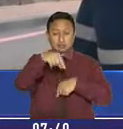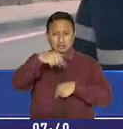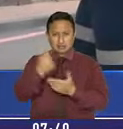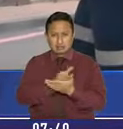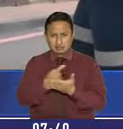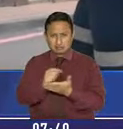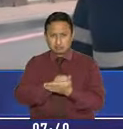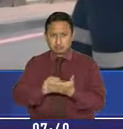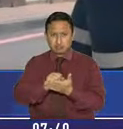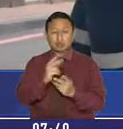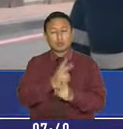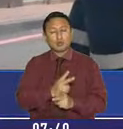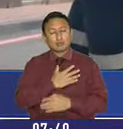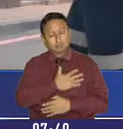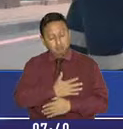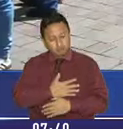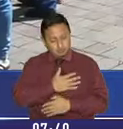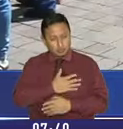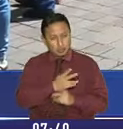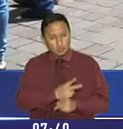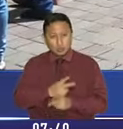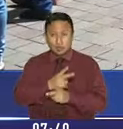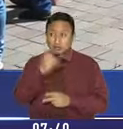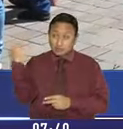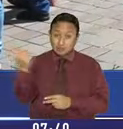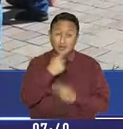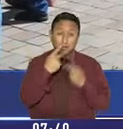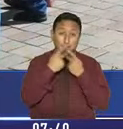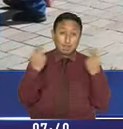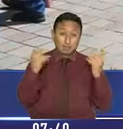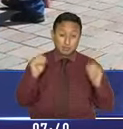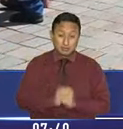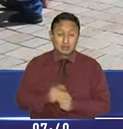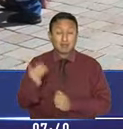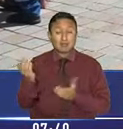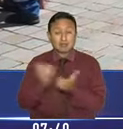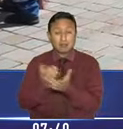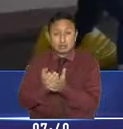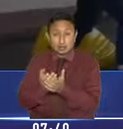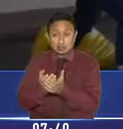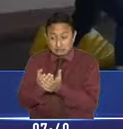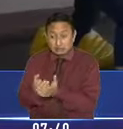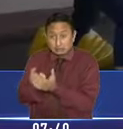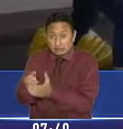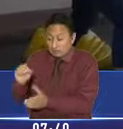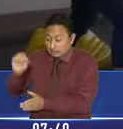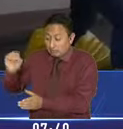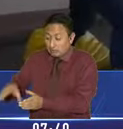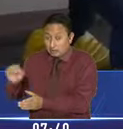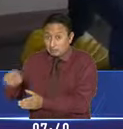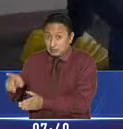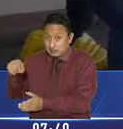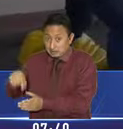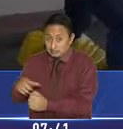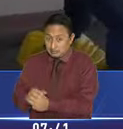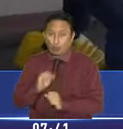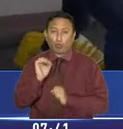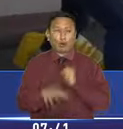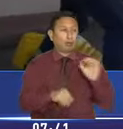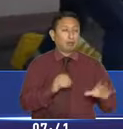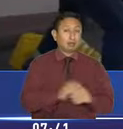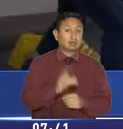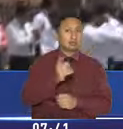los espacios públicos y desechar los residuos de tachos, en tachos de basura o en su caso pues una fundita, ¿no?, para preservar la